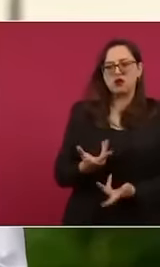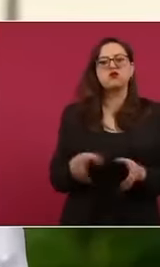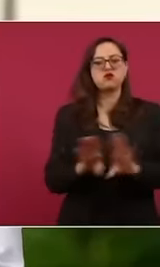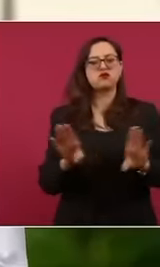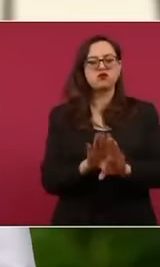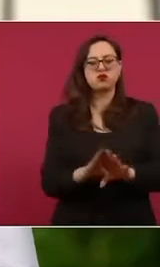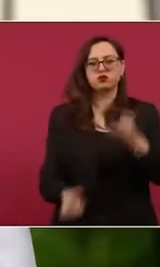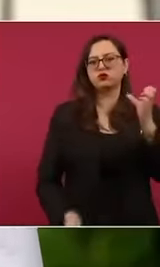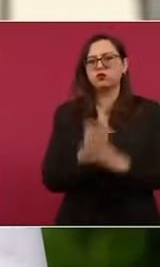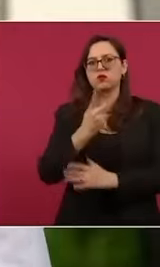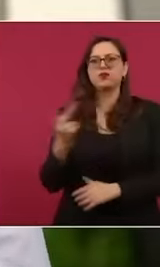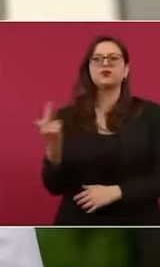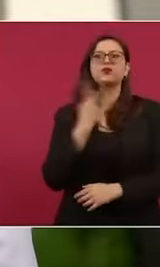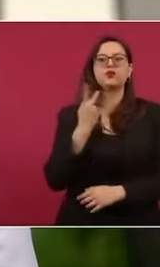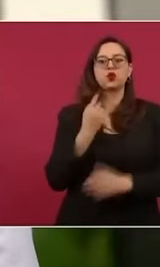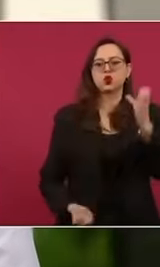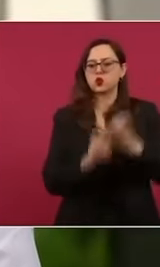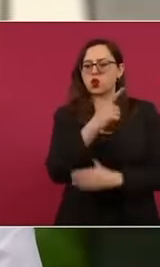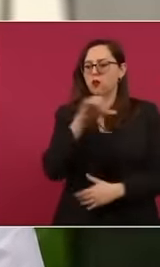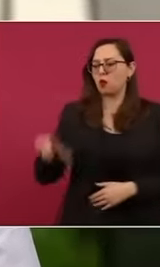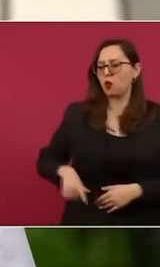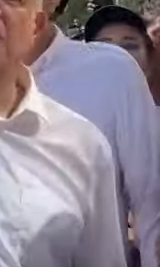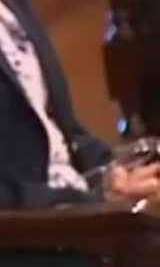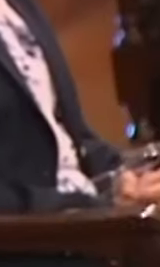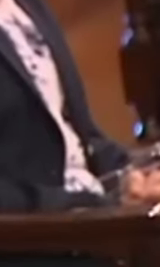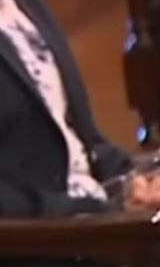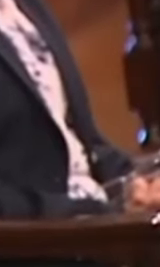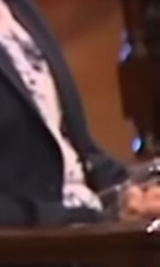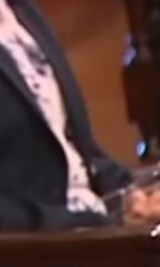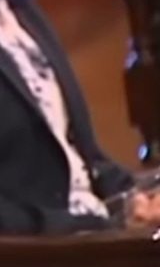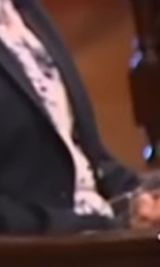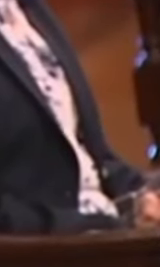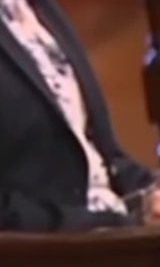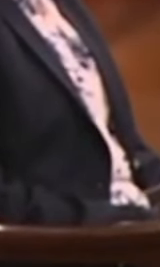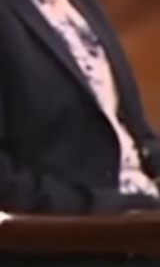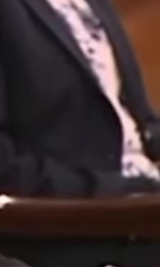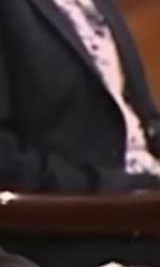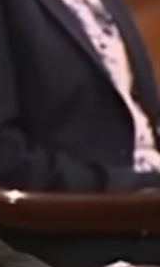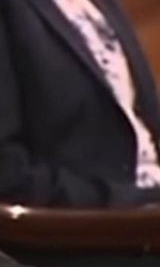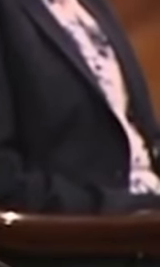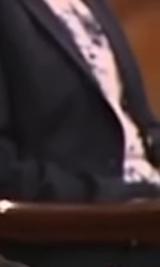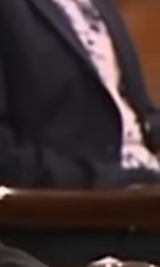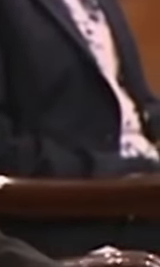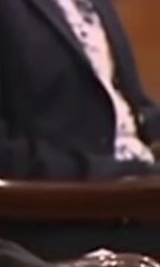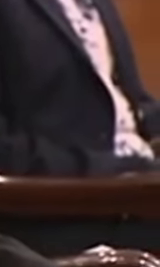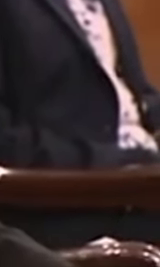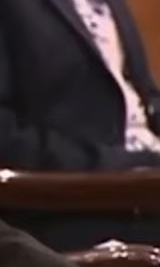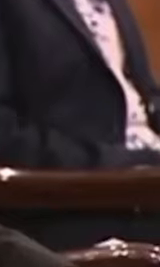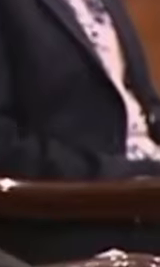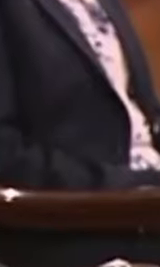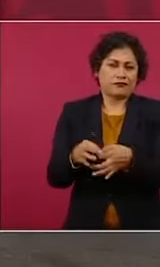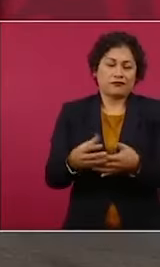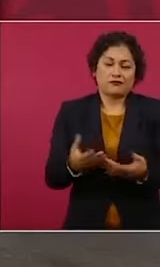sociales, aparece la verdad. Y cuando aparece la verdad, la mentira acaba perdiendo, porque es así. No pueden estar... La